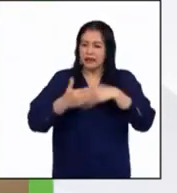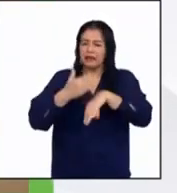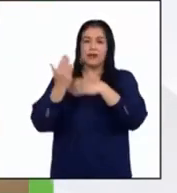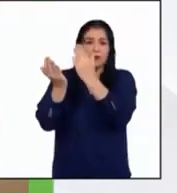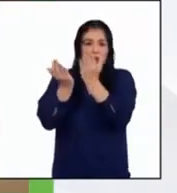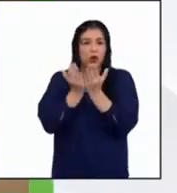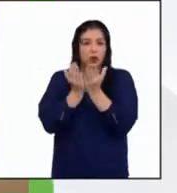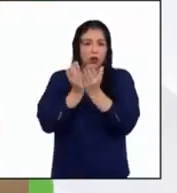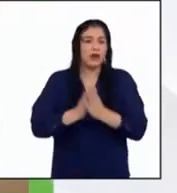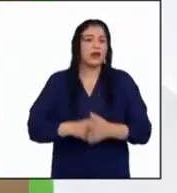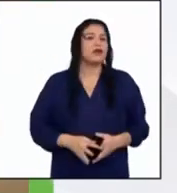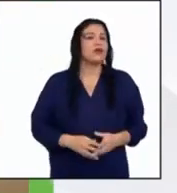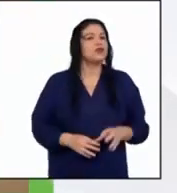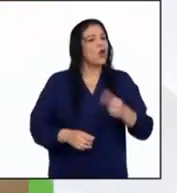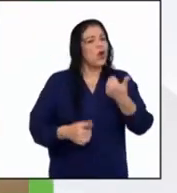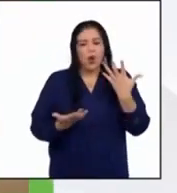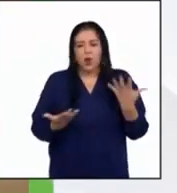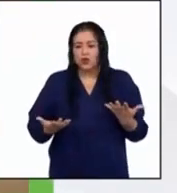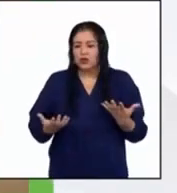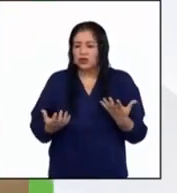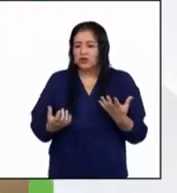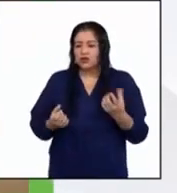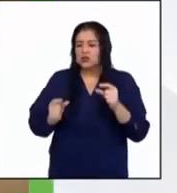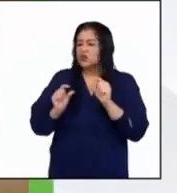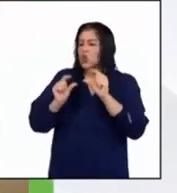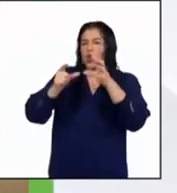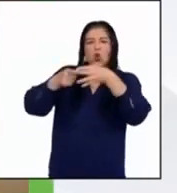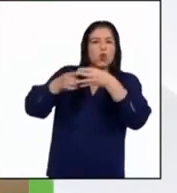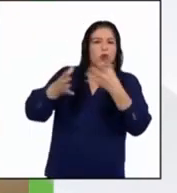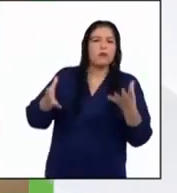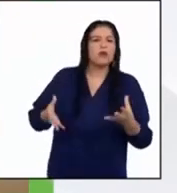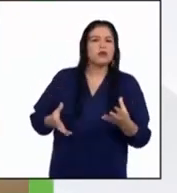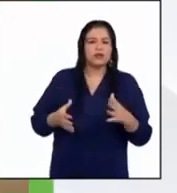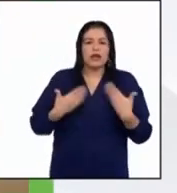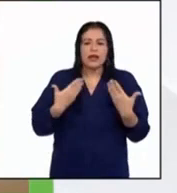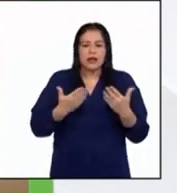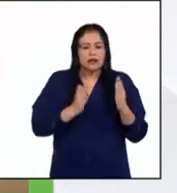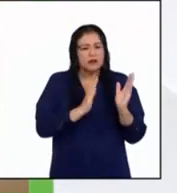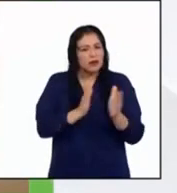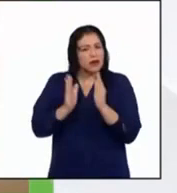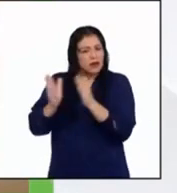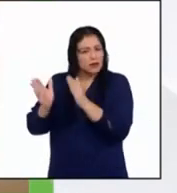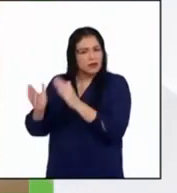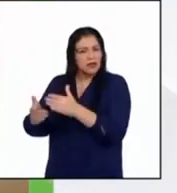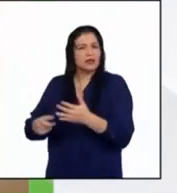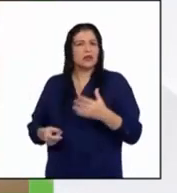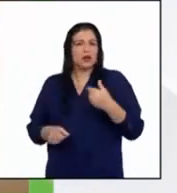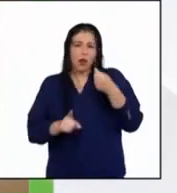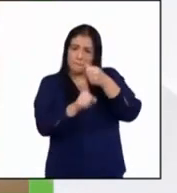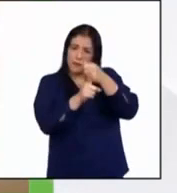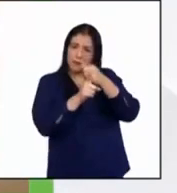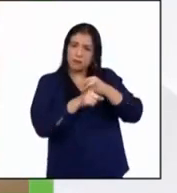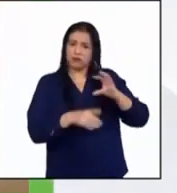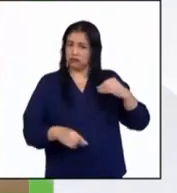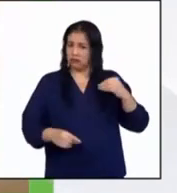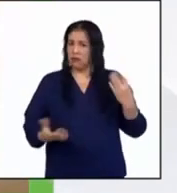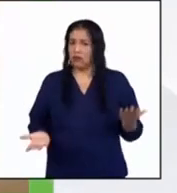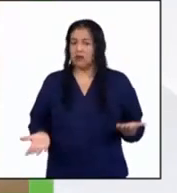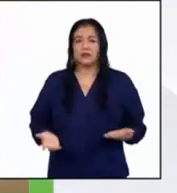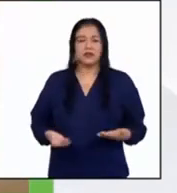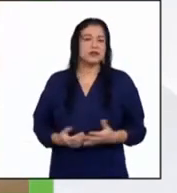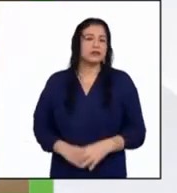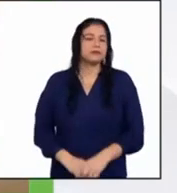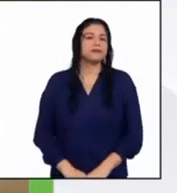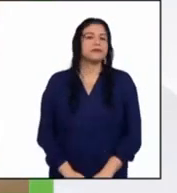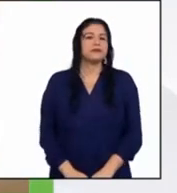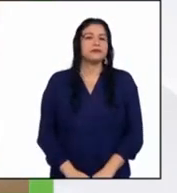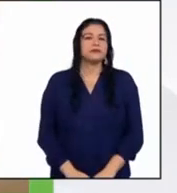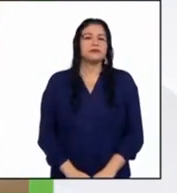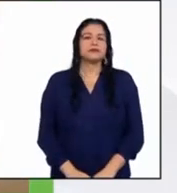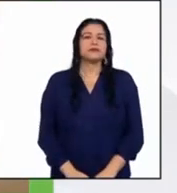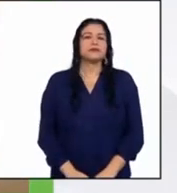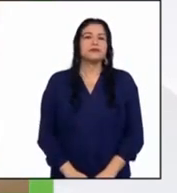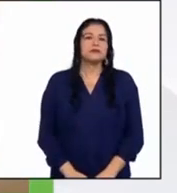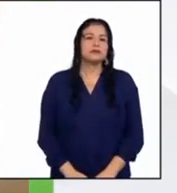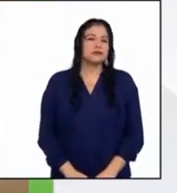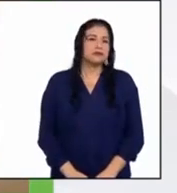escuelas otros espacios de participación organizados por las y los adolescentes, que pueden